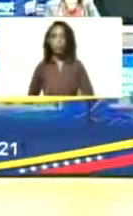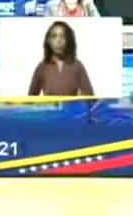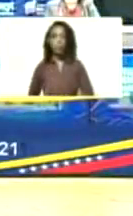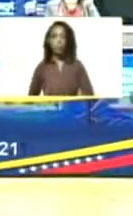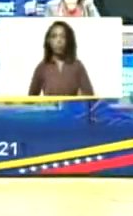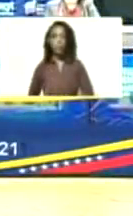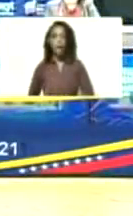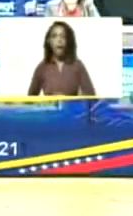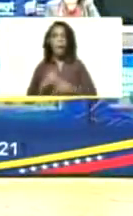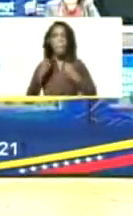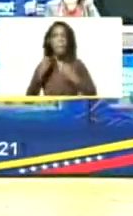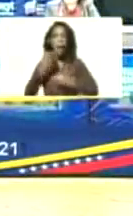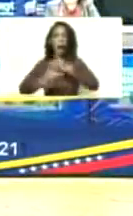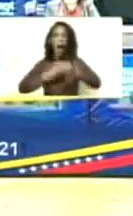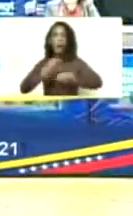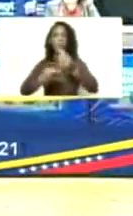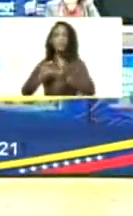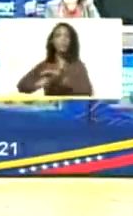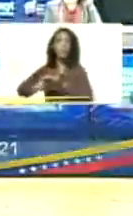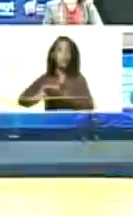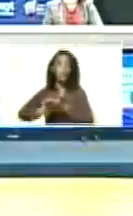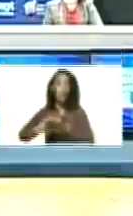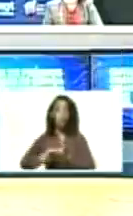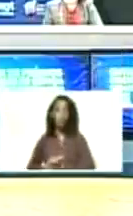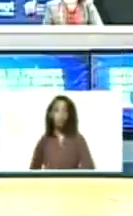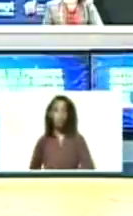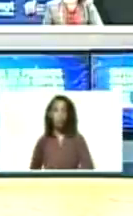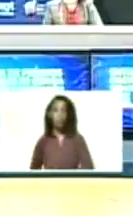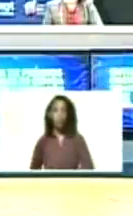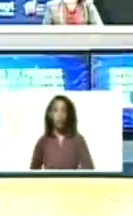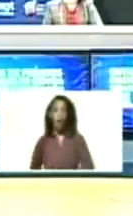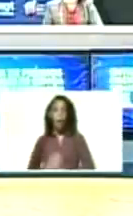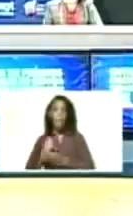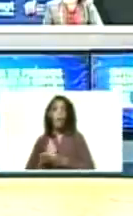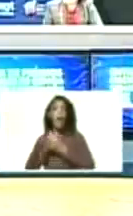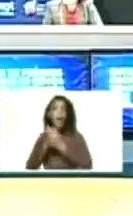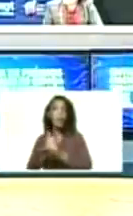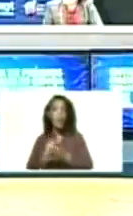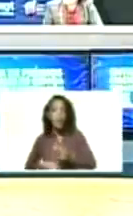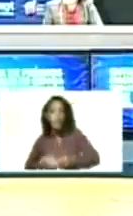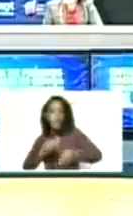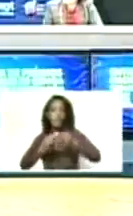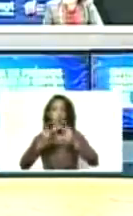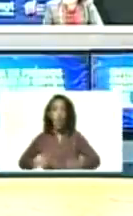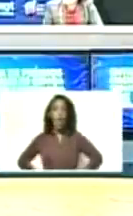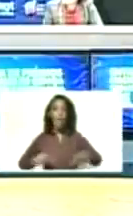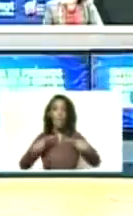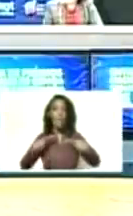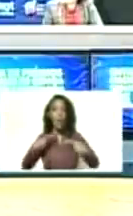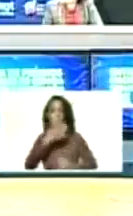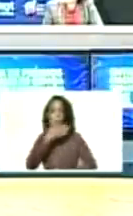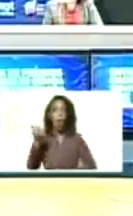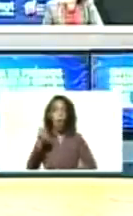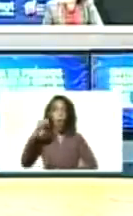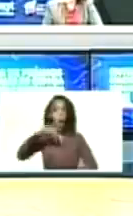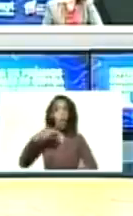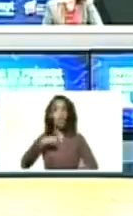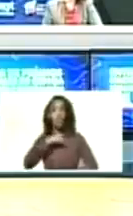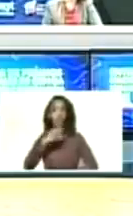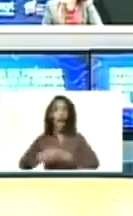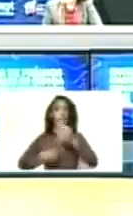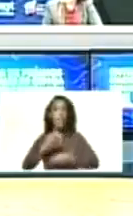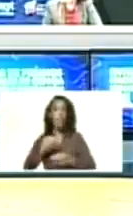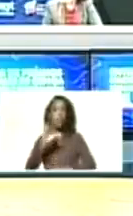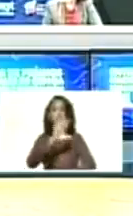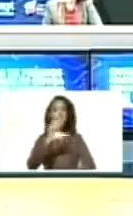para generar soluciones, para construir una vida mejor. Hoy estamos dando 30